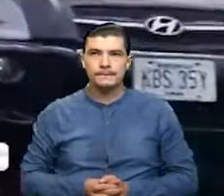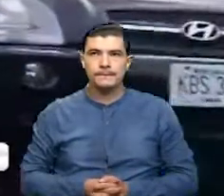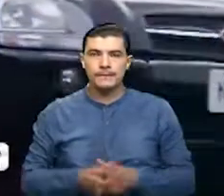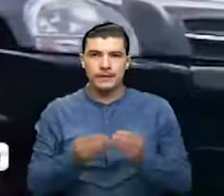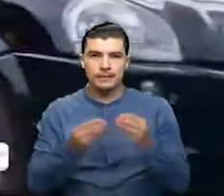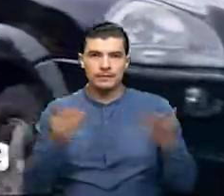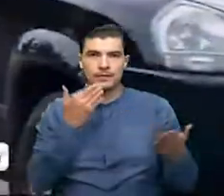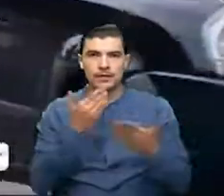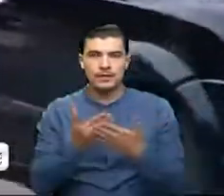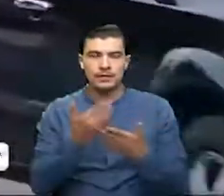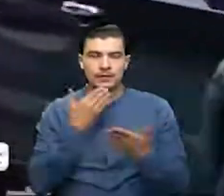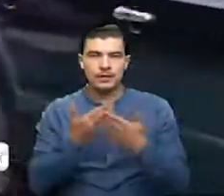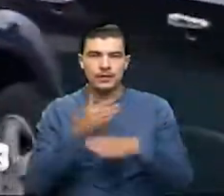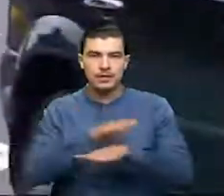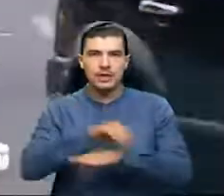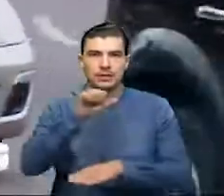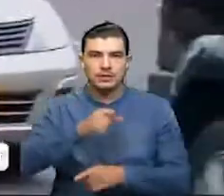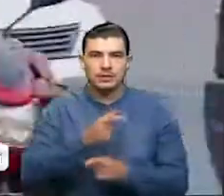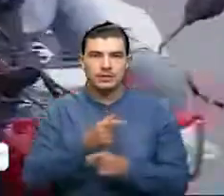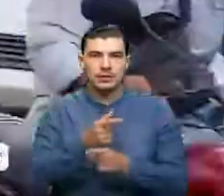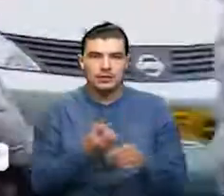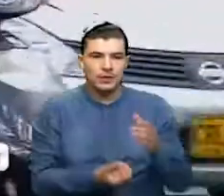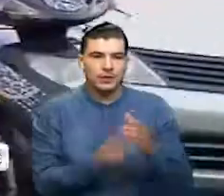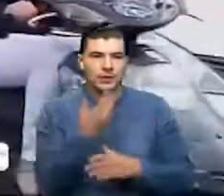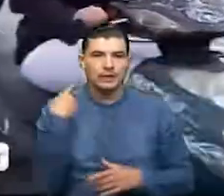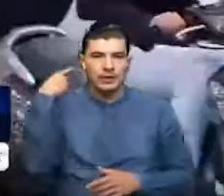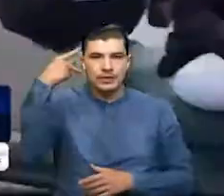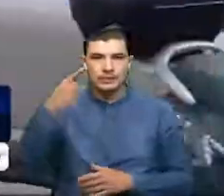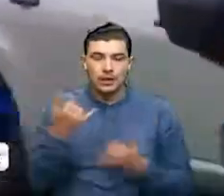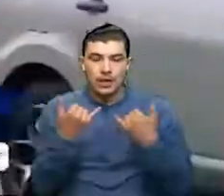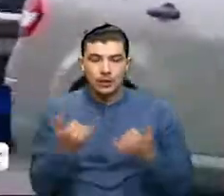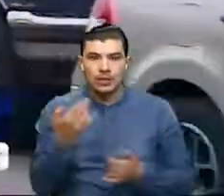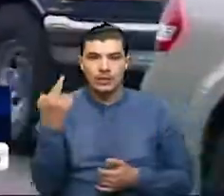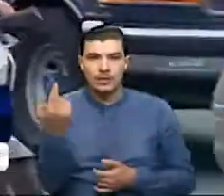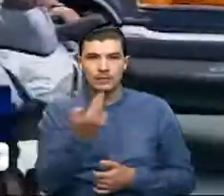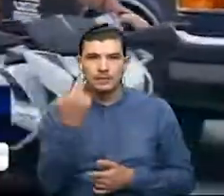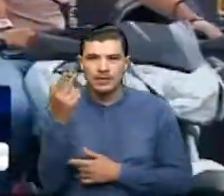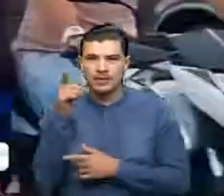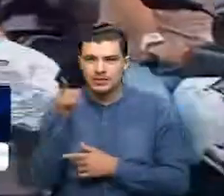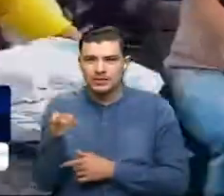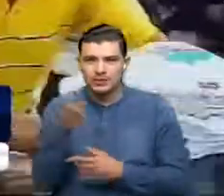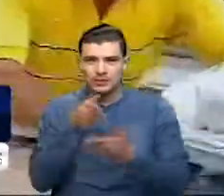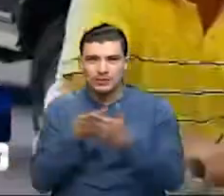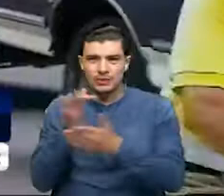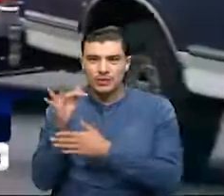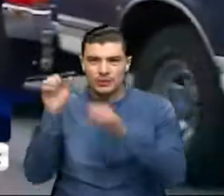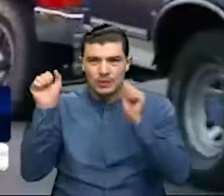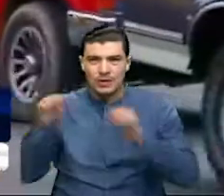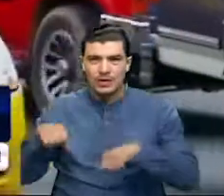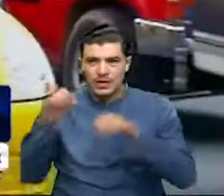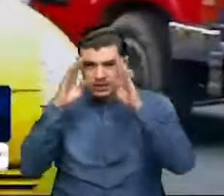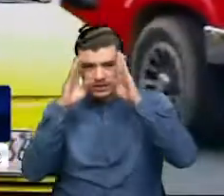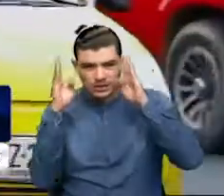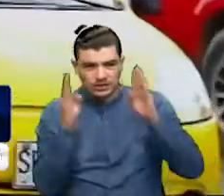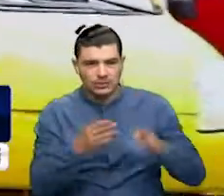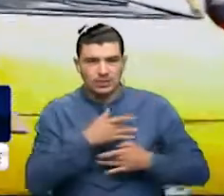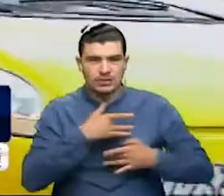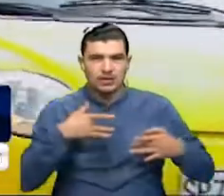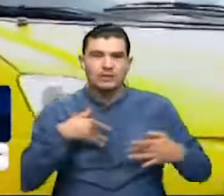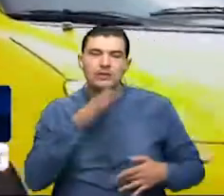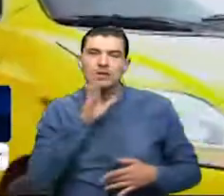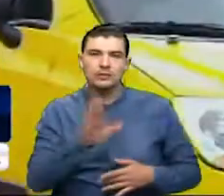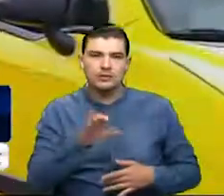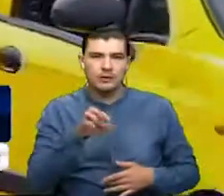Gracias, muy buenas tardes. Una nueva historia, pero que se repite, la de los fallos de tutela para lograr conseguir la atención en salud por parte